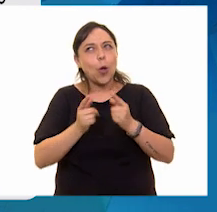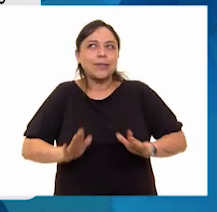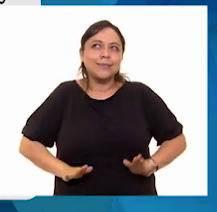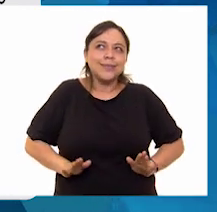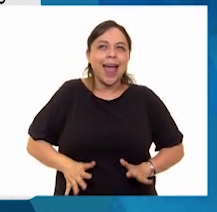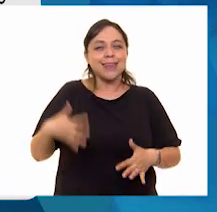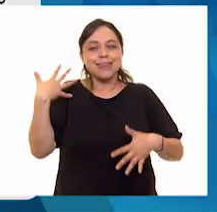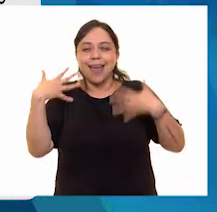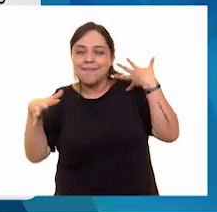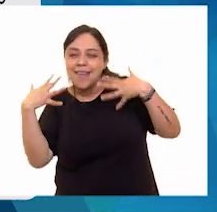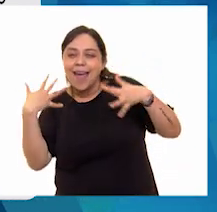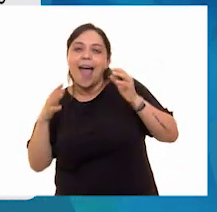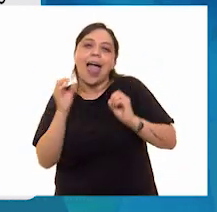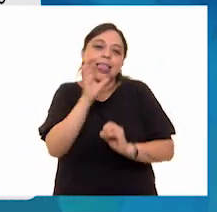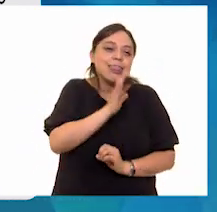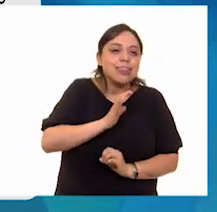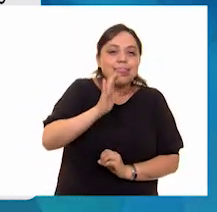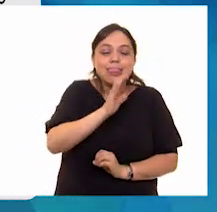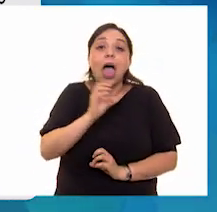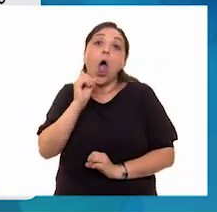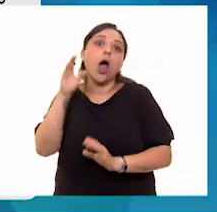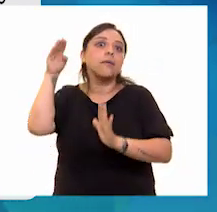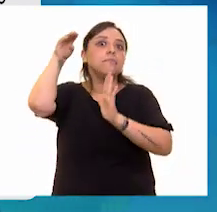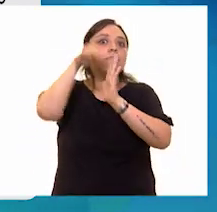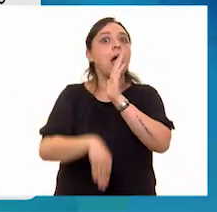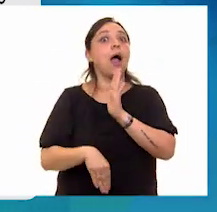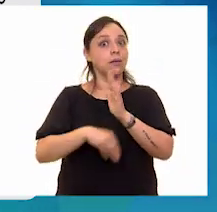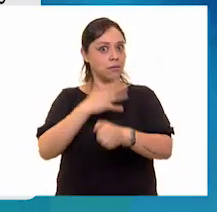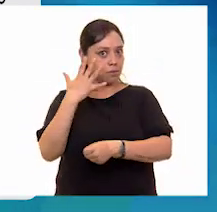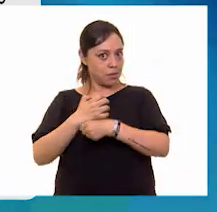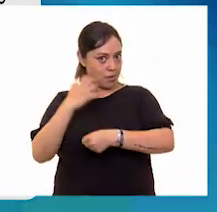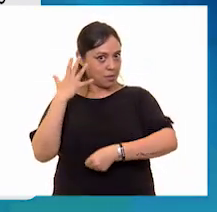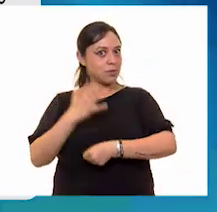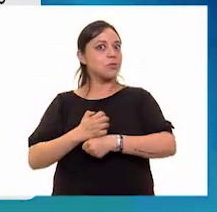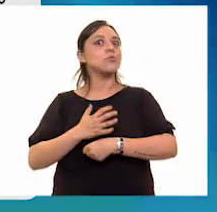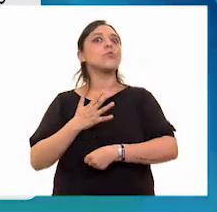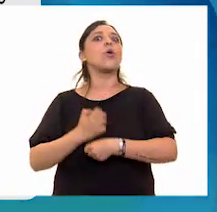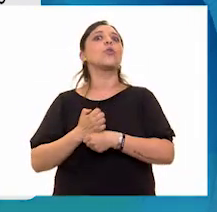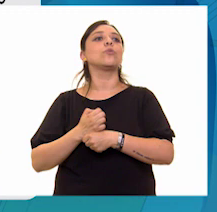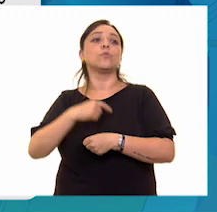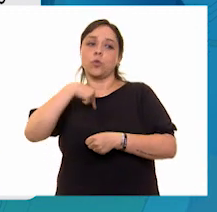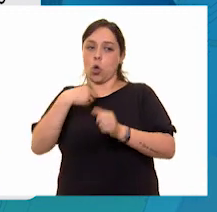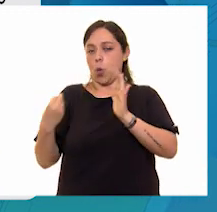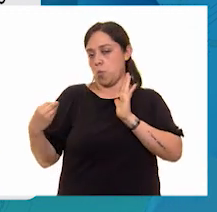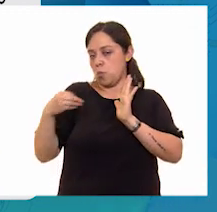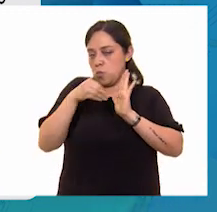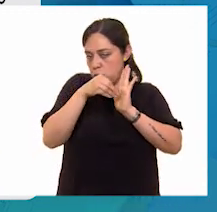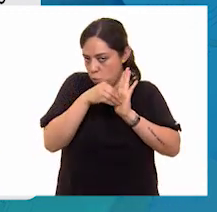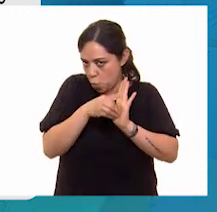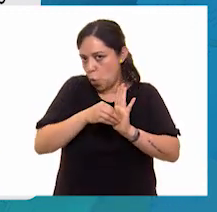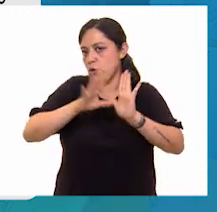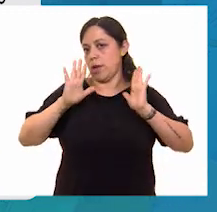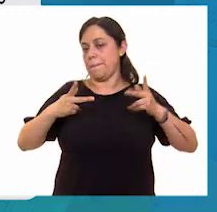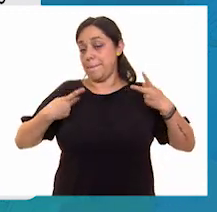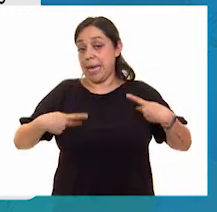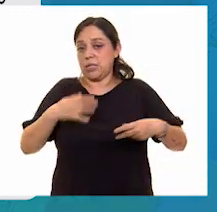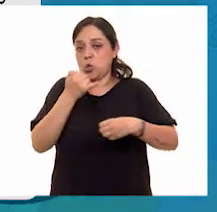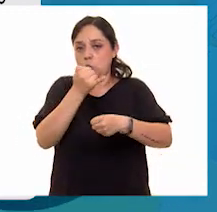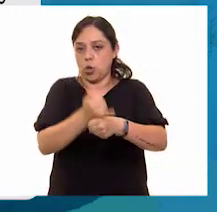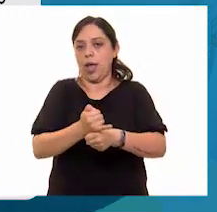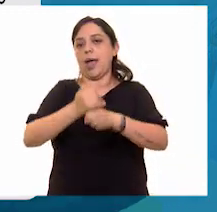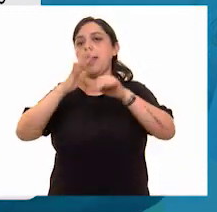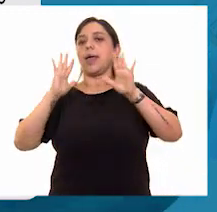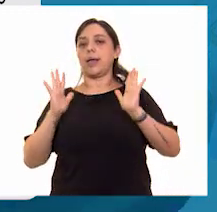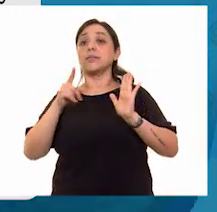muy curiosos o que reprobaron quinto de primaria. Aquí estoy poniendo lo que vimos de los personajes, del